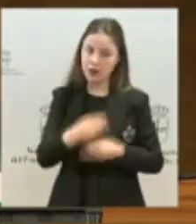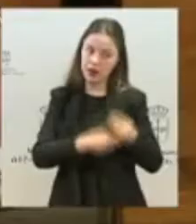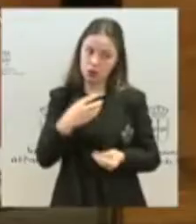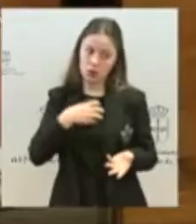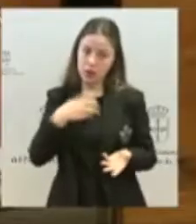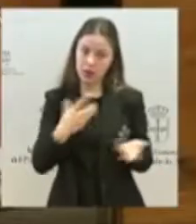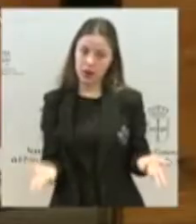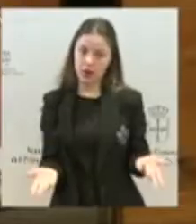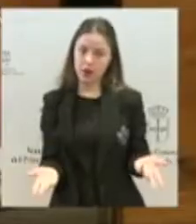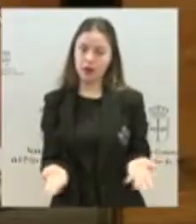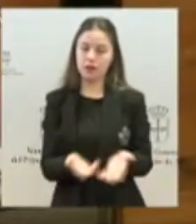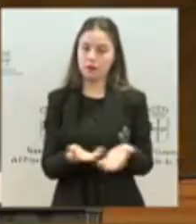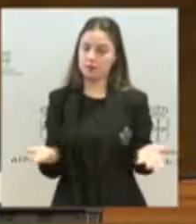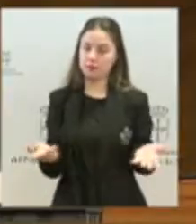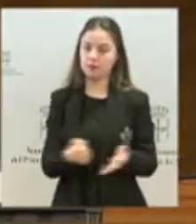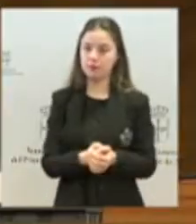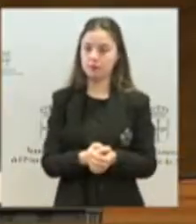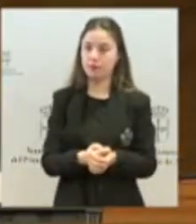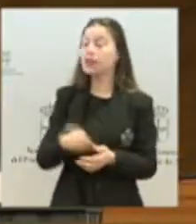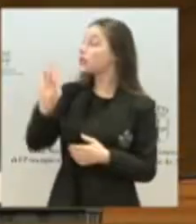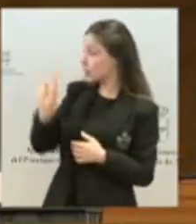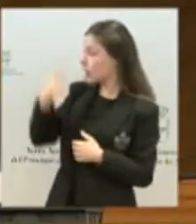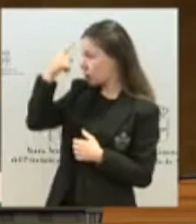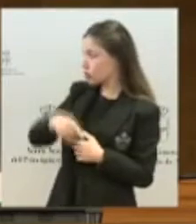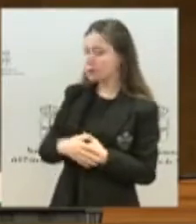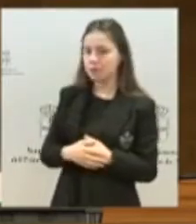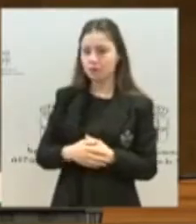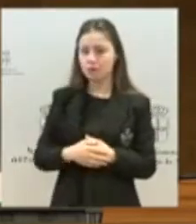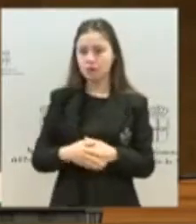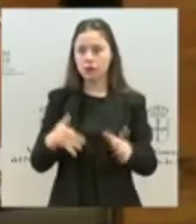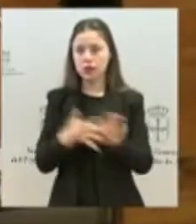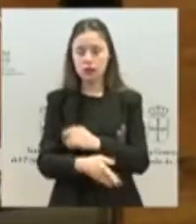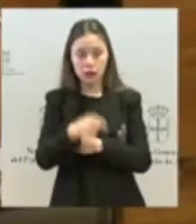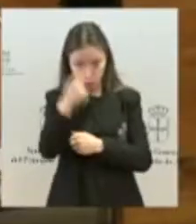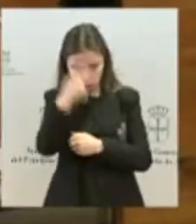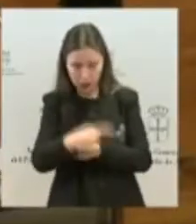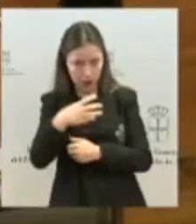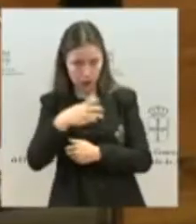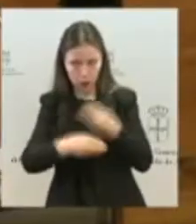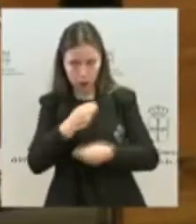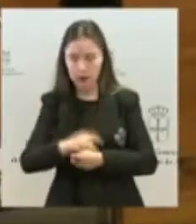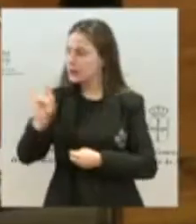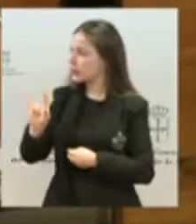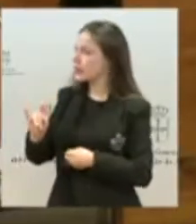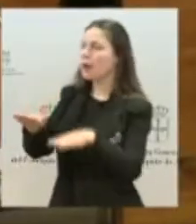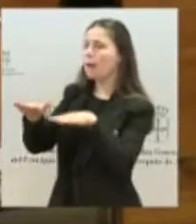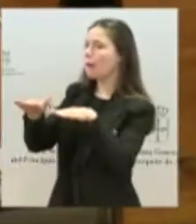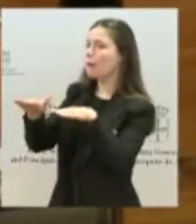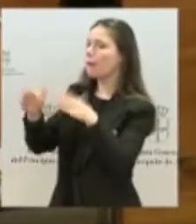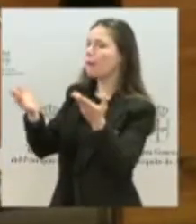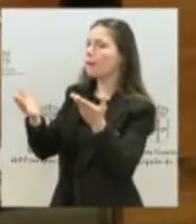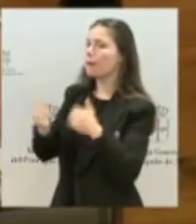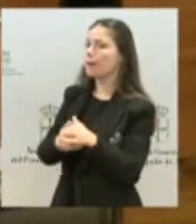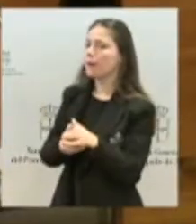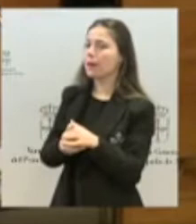Sí. Bueno, es consciente de que lo que acaba de hacer no lo debe de hacer ni lo puede hacer. Sí, por supuesto. Pido perdón. Bueno. Pido nada, que ya lo hice.